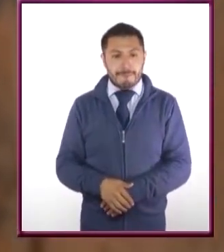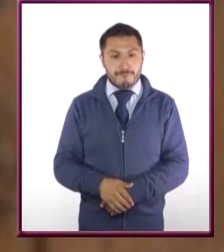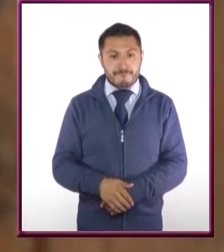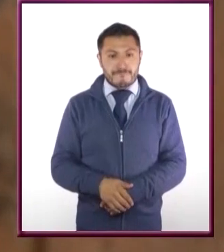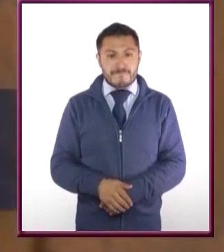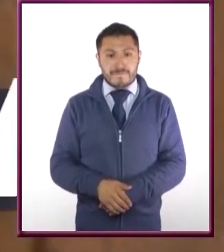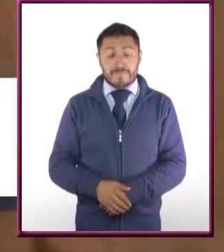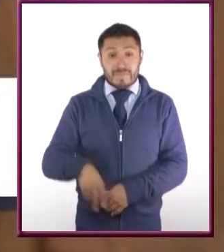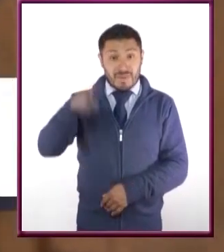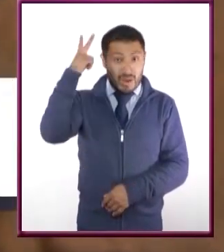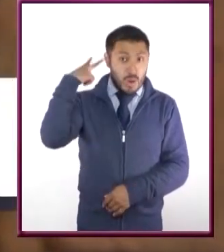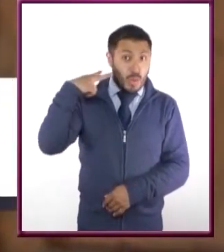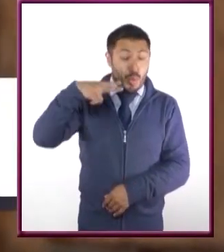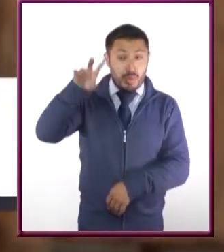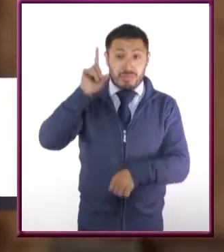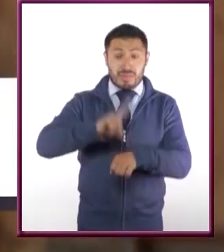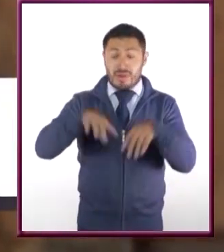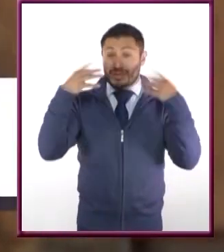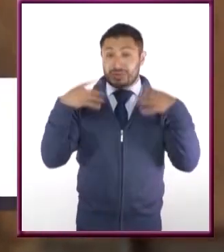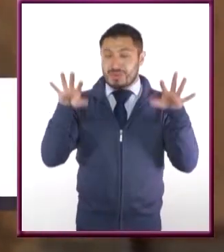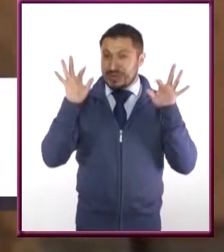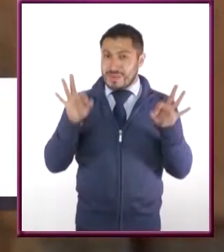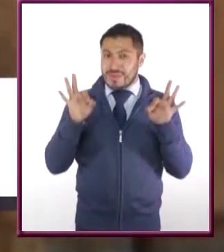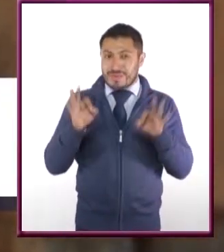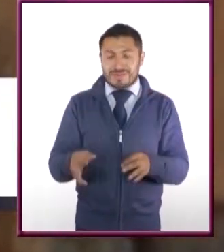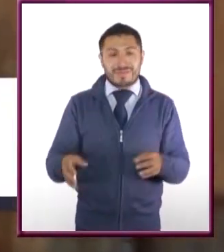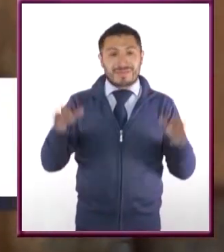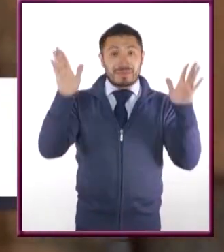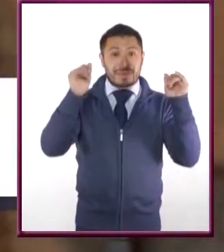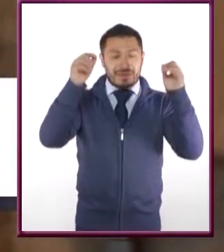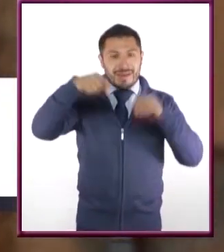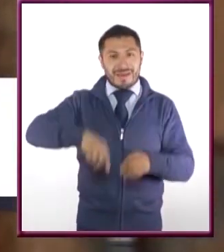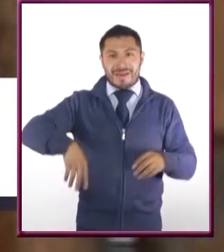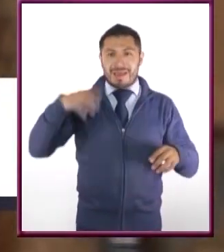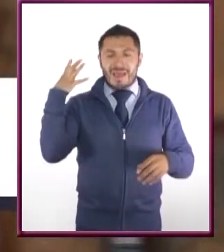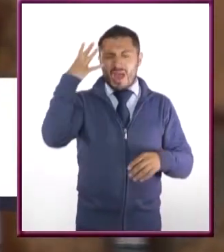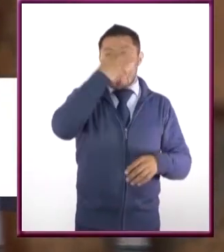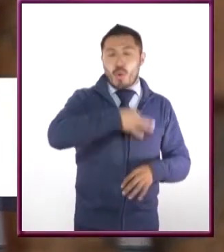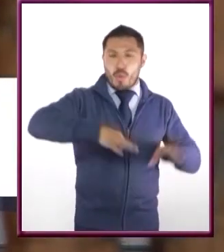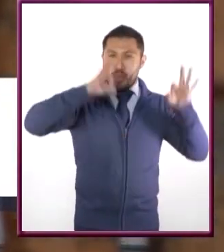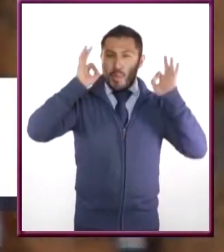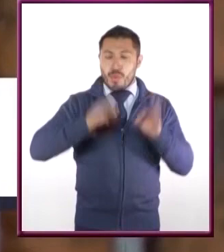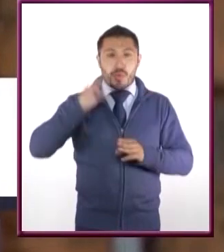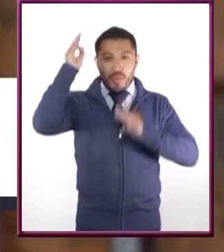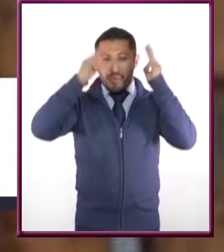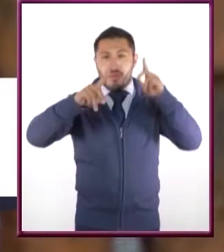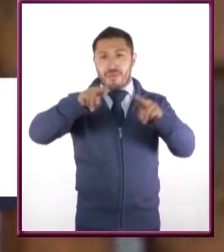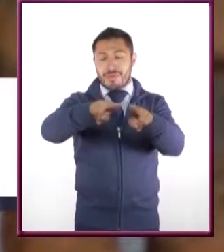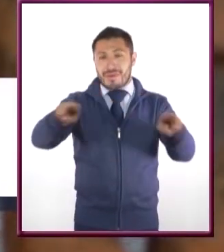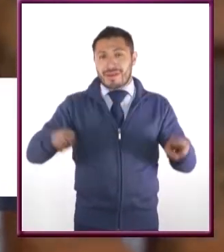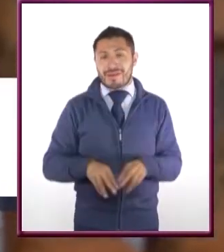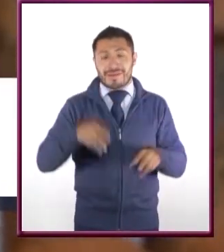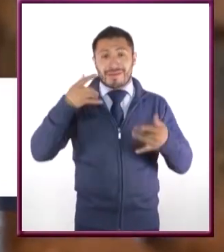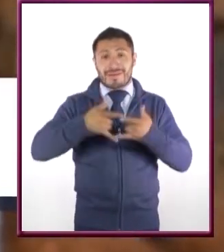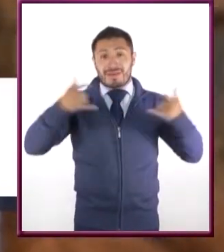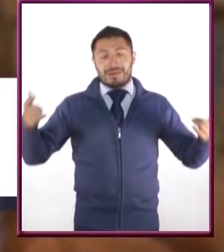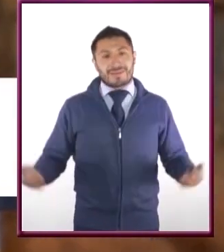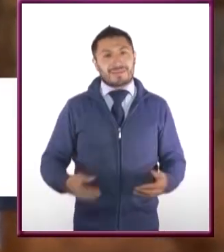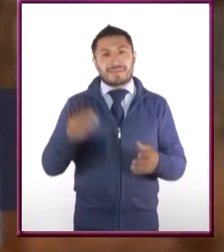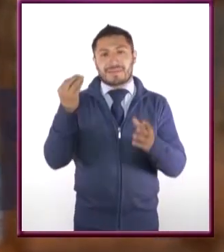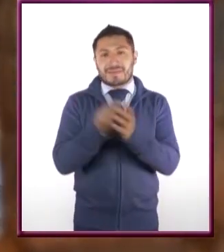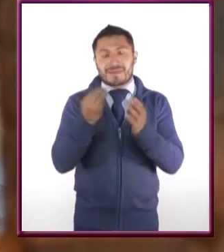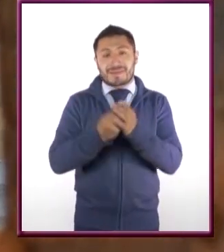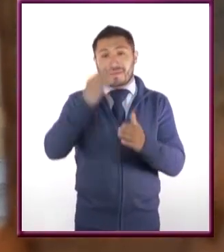Vaya aventura la del día de hoy, ¿no? Nos despedimos desde el magnífico Museo Nacional de Antropología. Lástima que el programa haya llegado a su